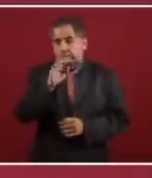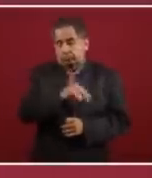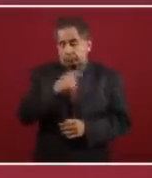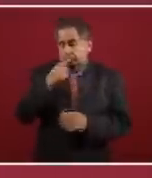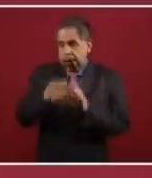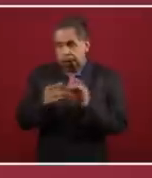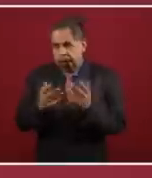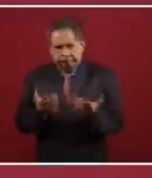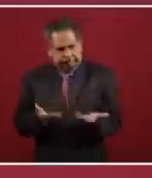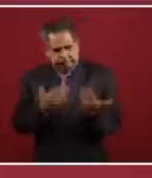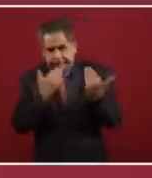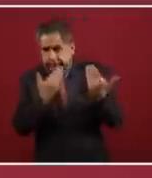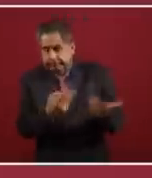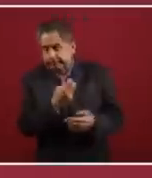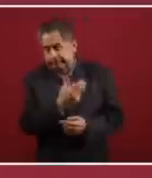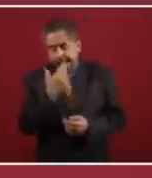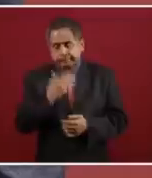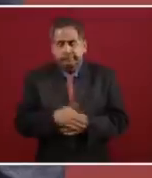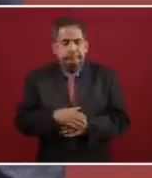queriendo hacer negocios